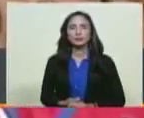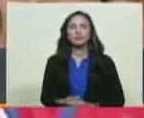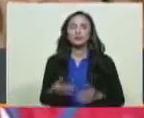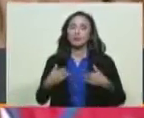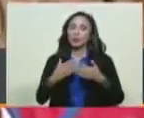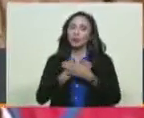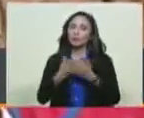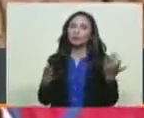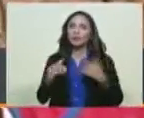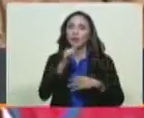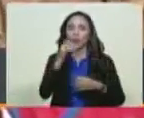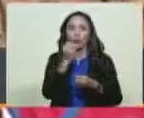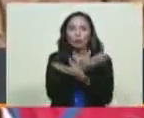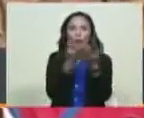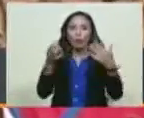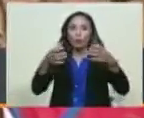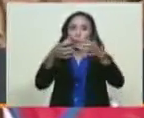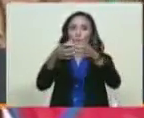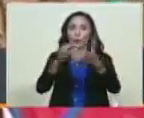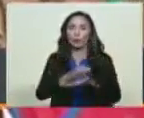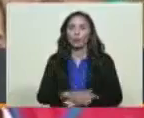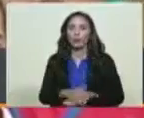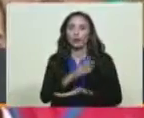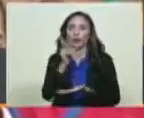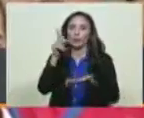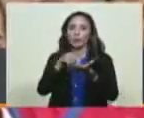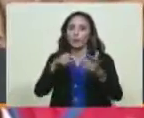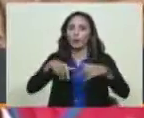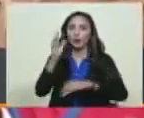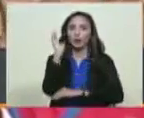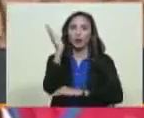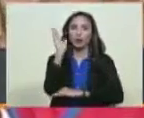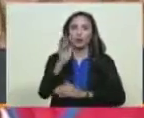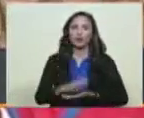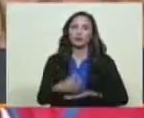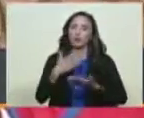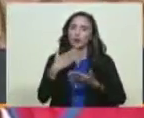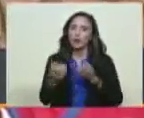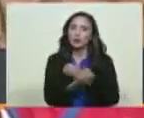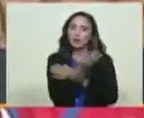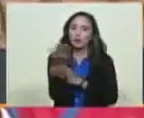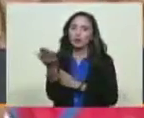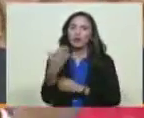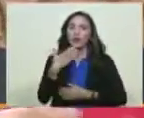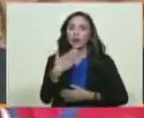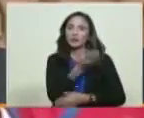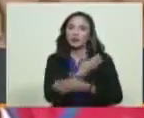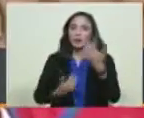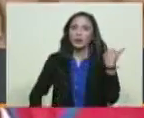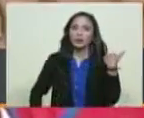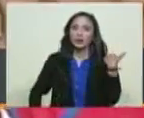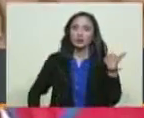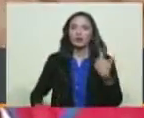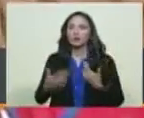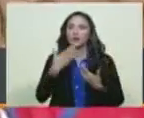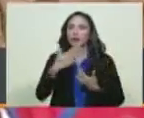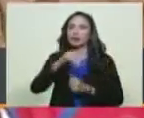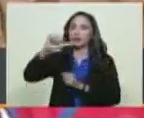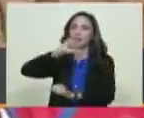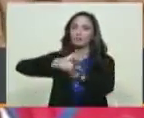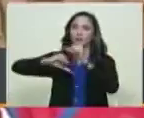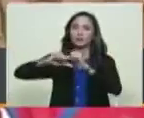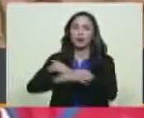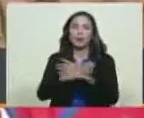parte de todos estos delegados que vienen al congreso el agradecimiento presidente que tenemos hacia usted por